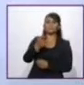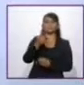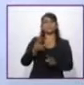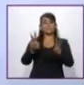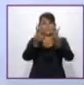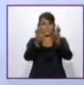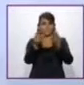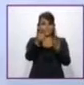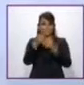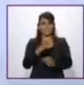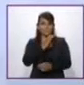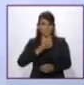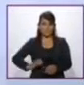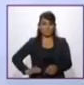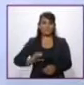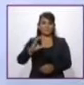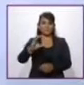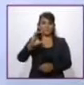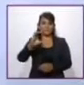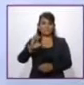Maya es